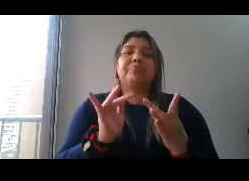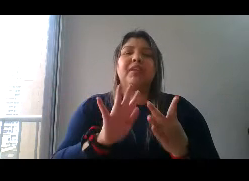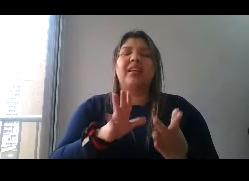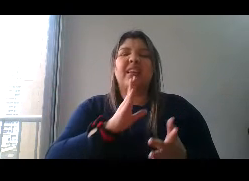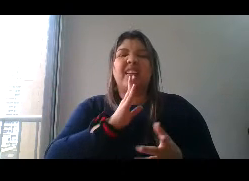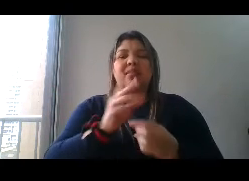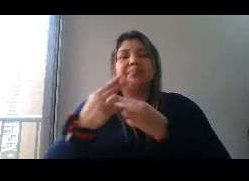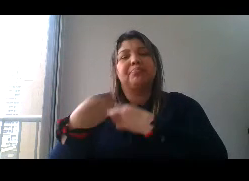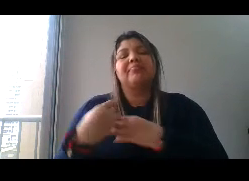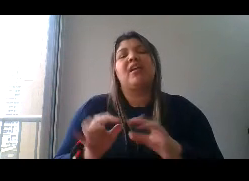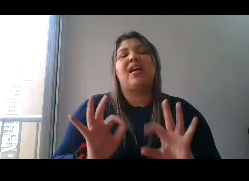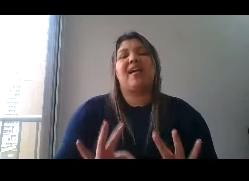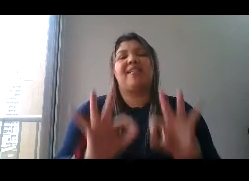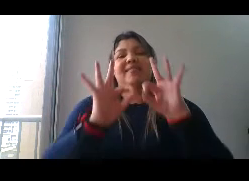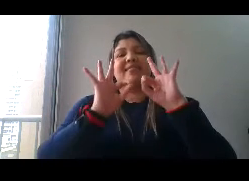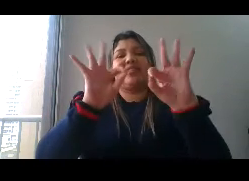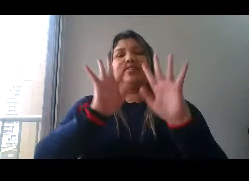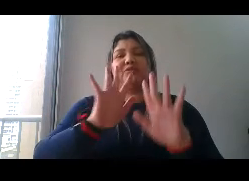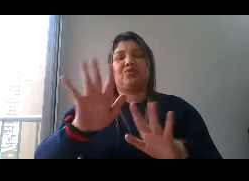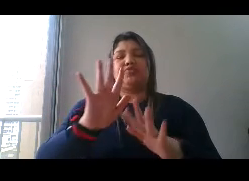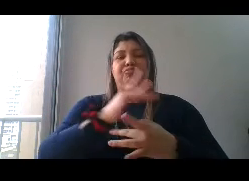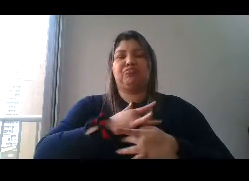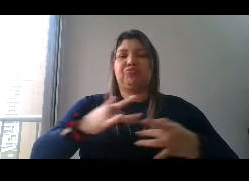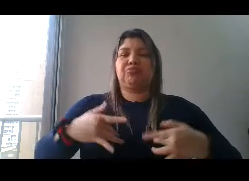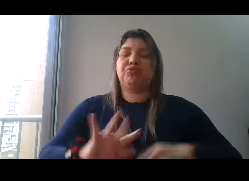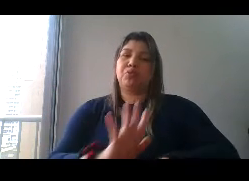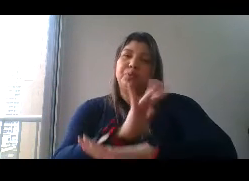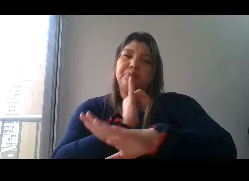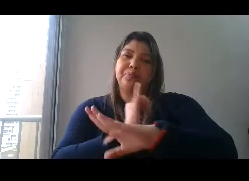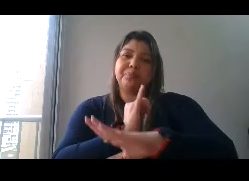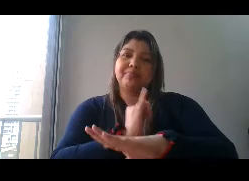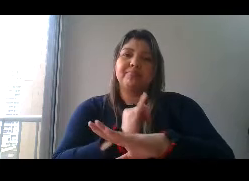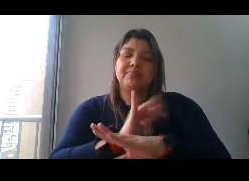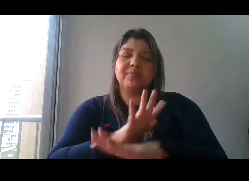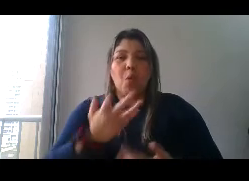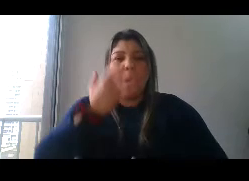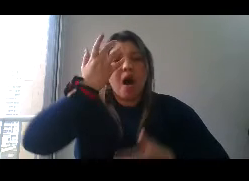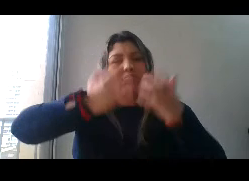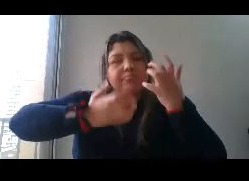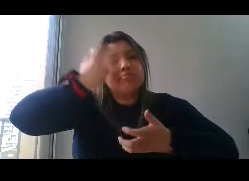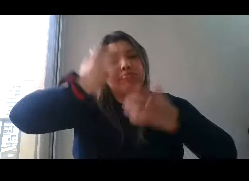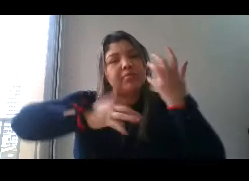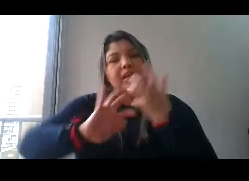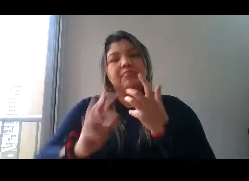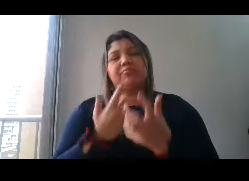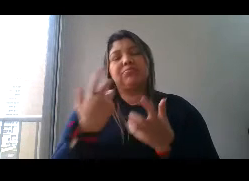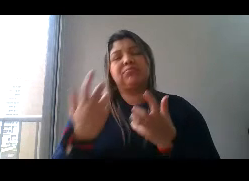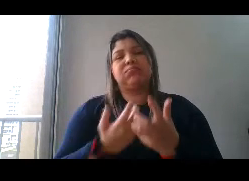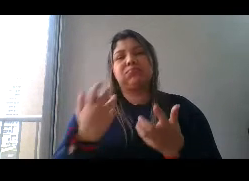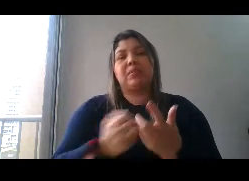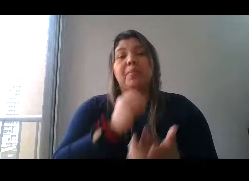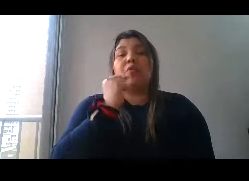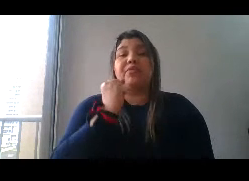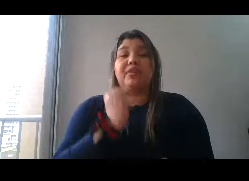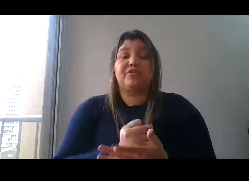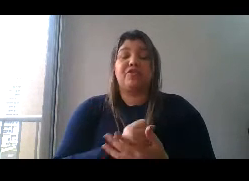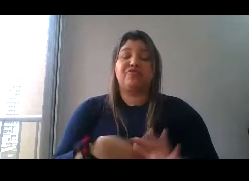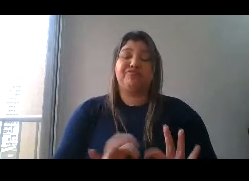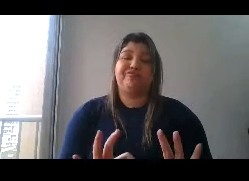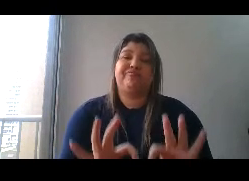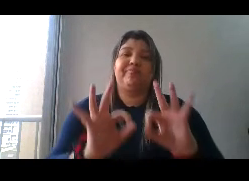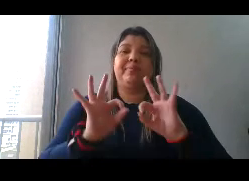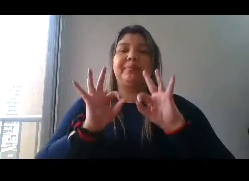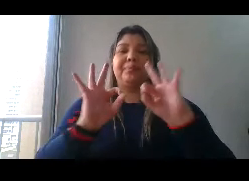de la institución de salud. Y esto es evaluable en el sistema obligatorio de garantía de calidad. Significa que son